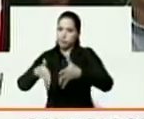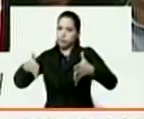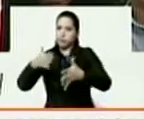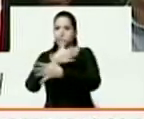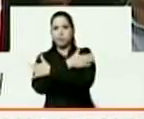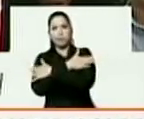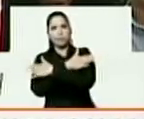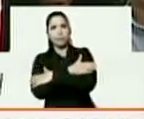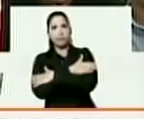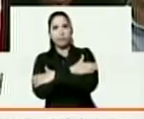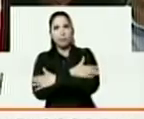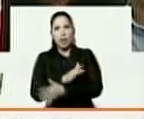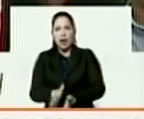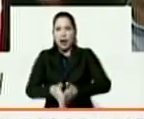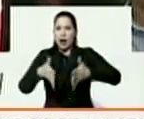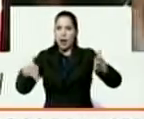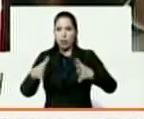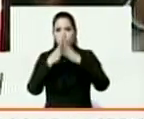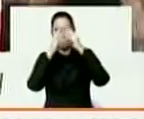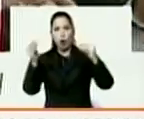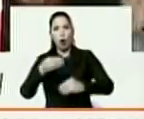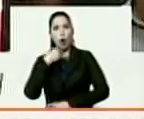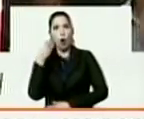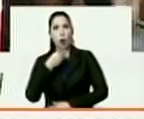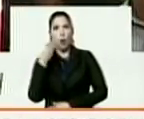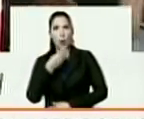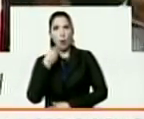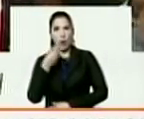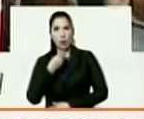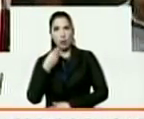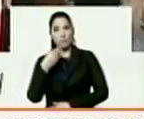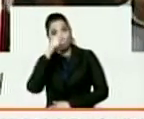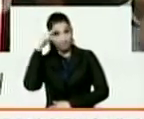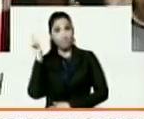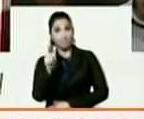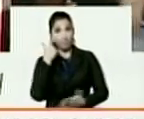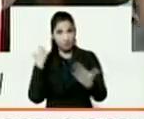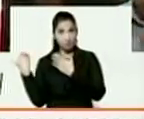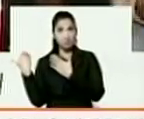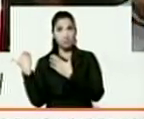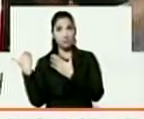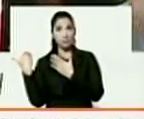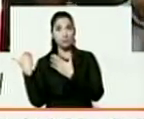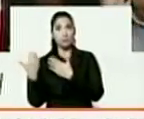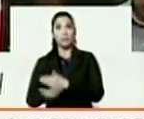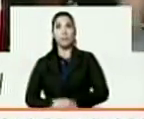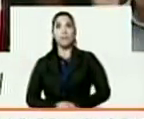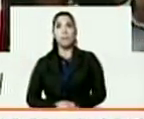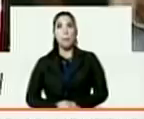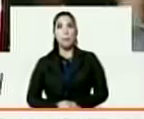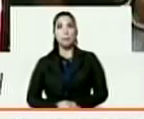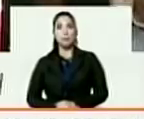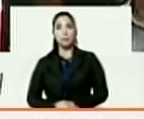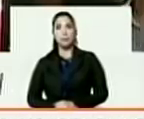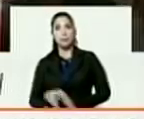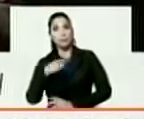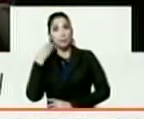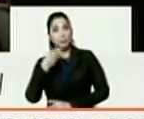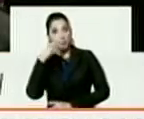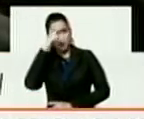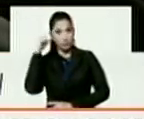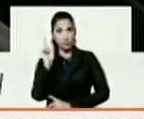enorme a los jóvenes y la juventud aquí está la juventud del partido a cabo en todo el partido